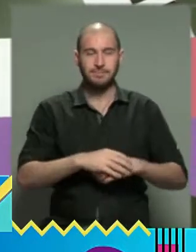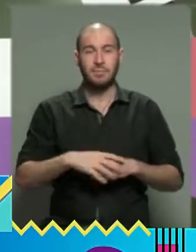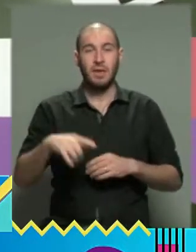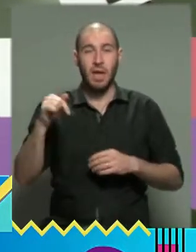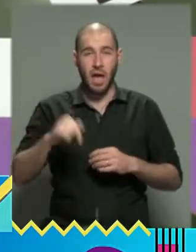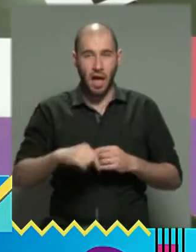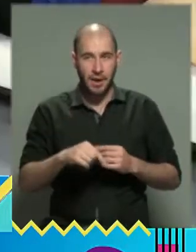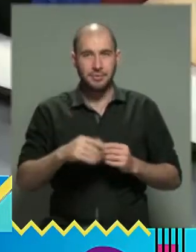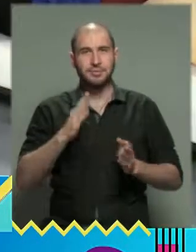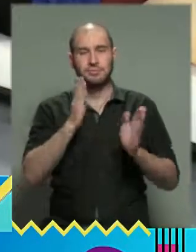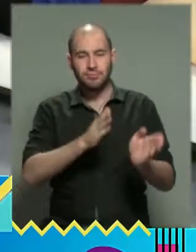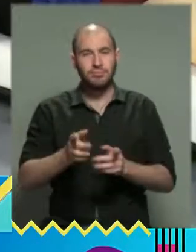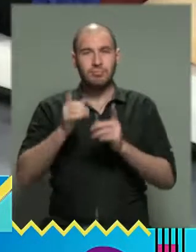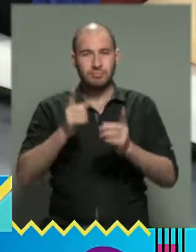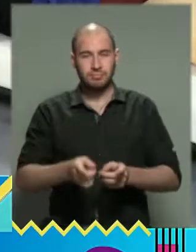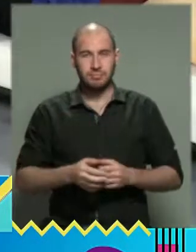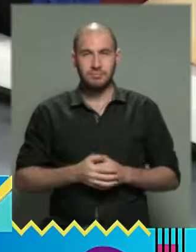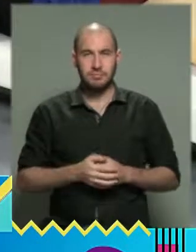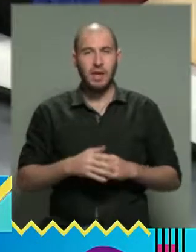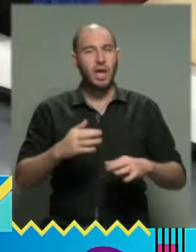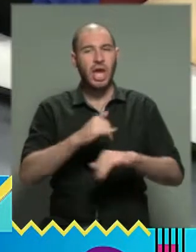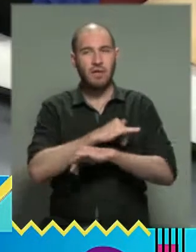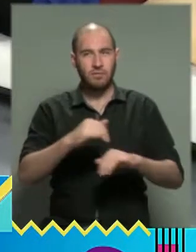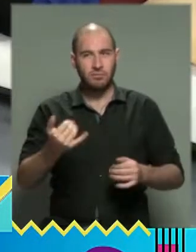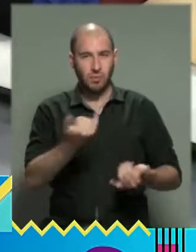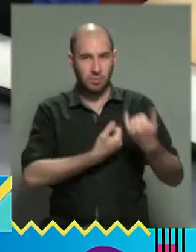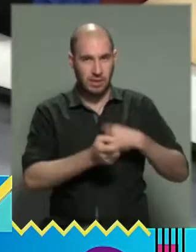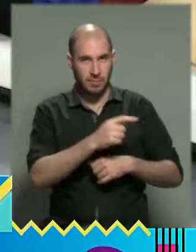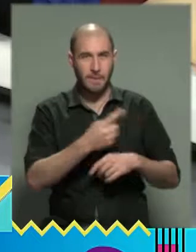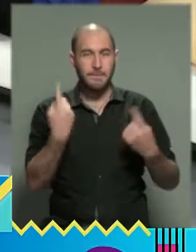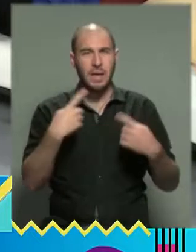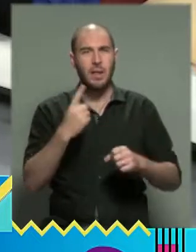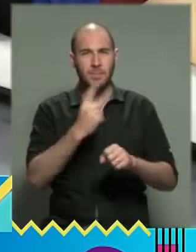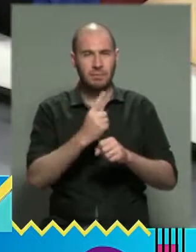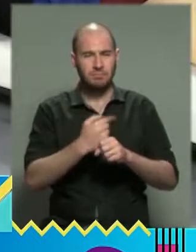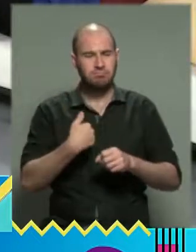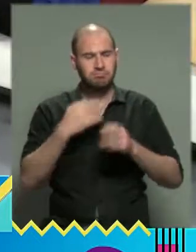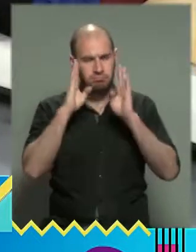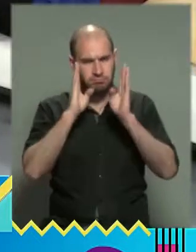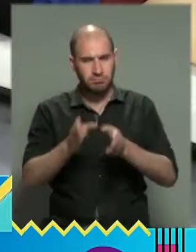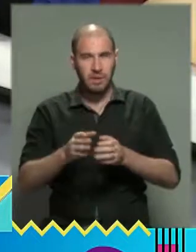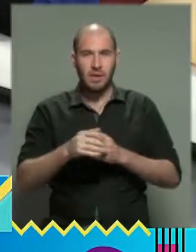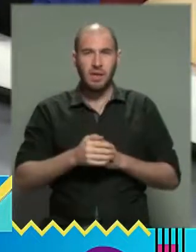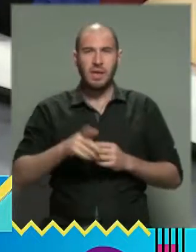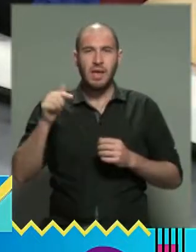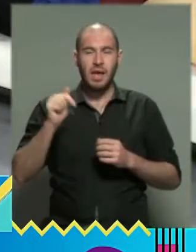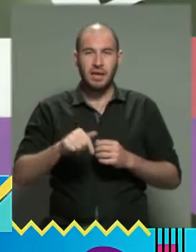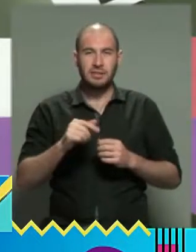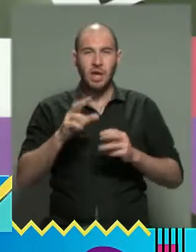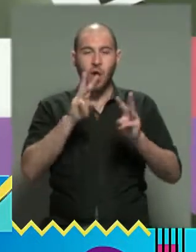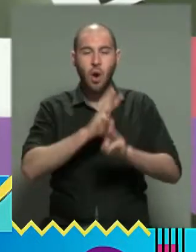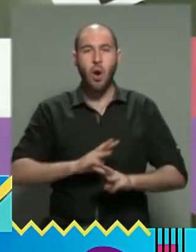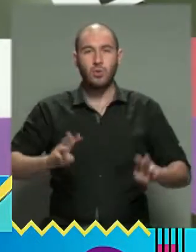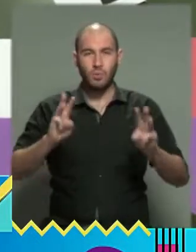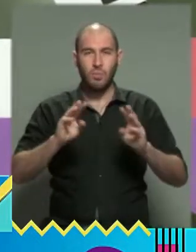vamos a ir haciendo un recorrido también por la información que nos has dado vos, pero en un primer momento me quería quedar con esto de que, bueno, la ONU,